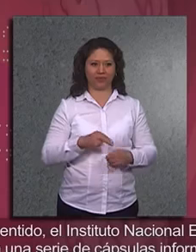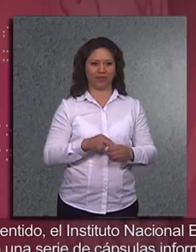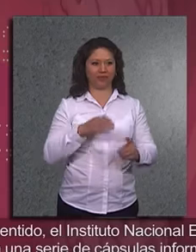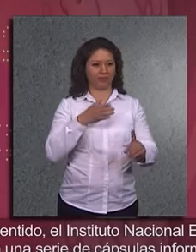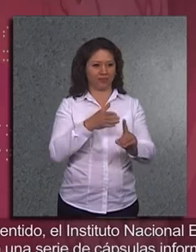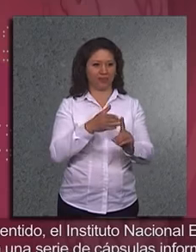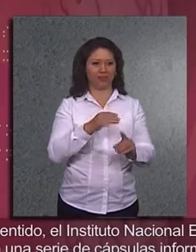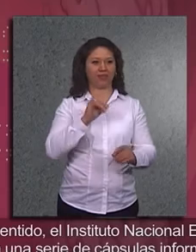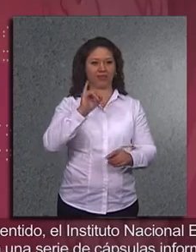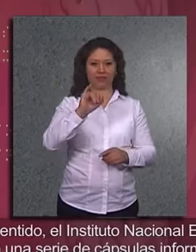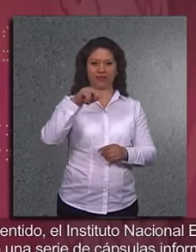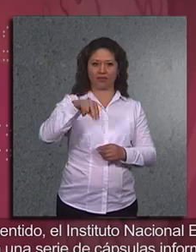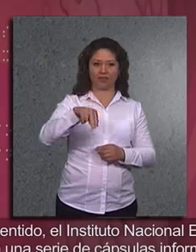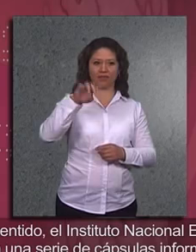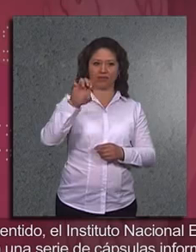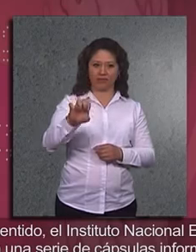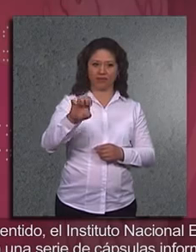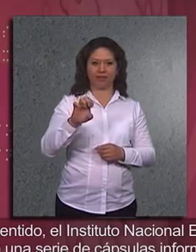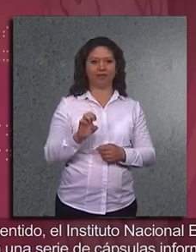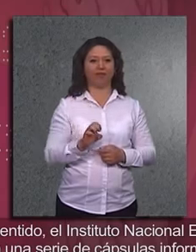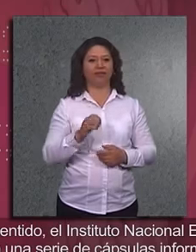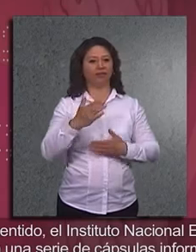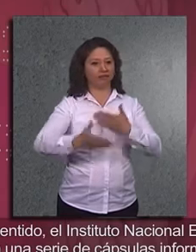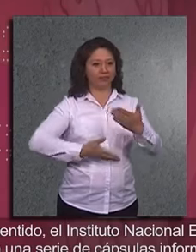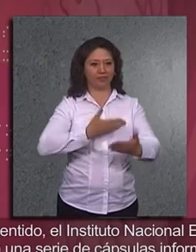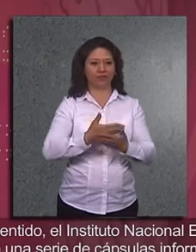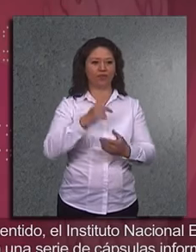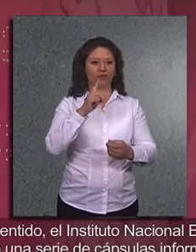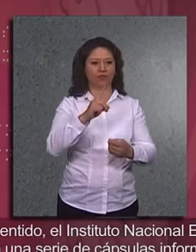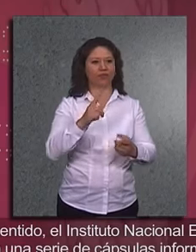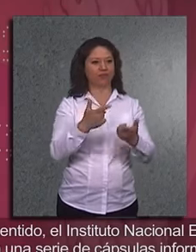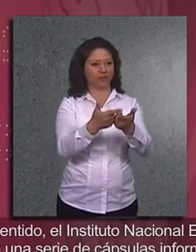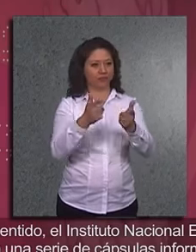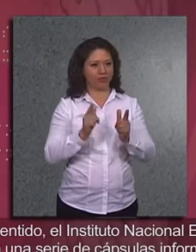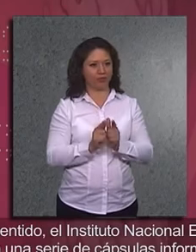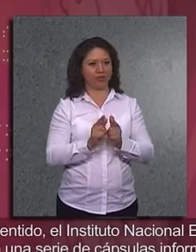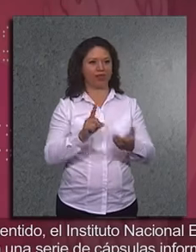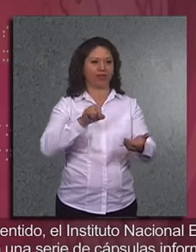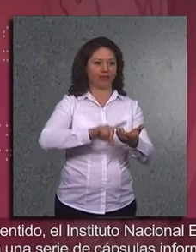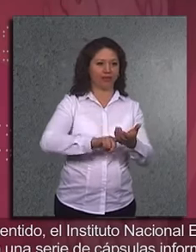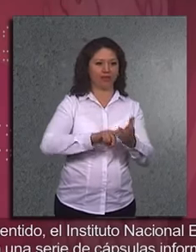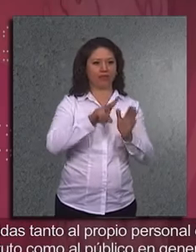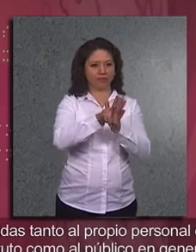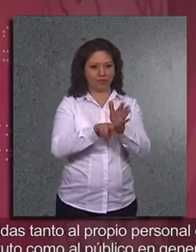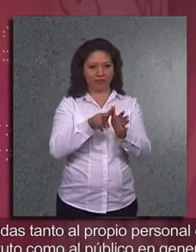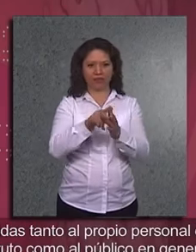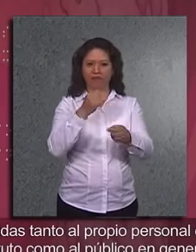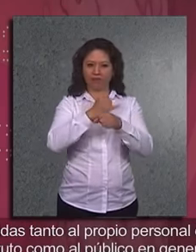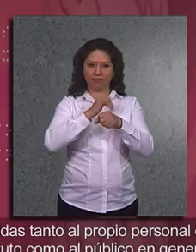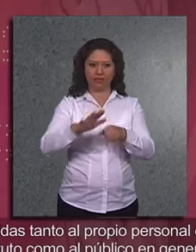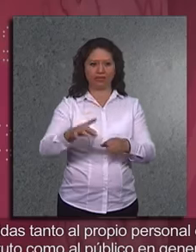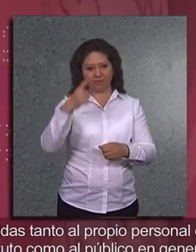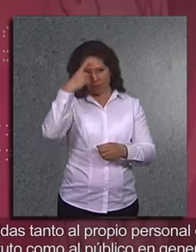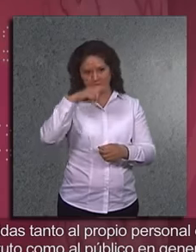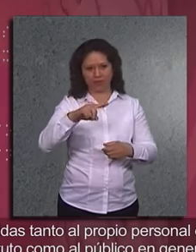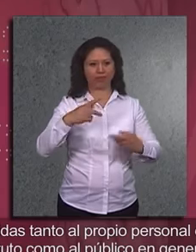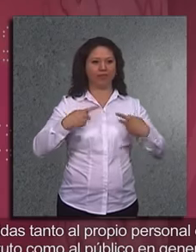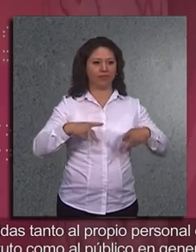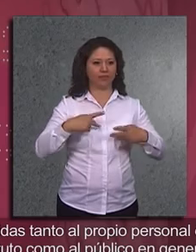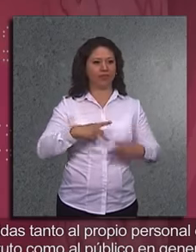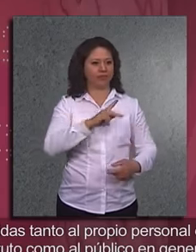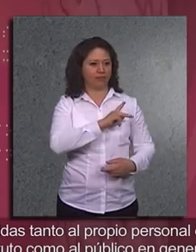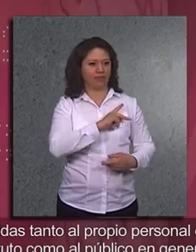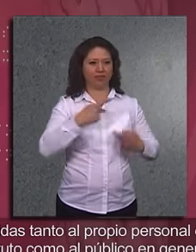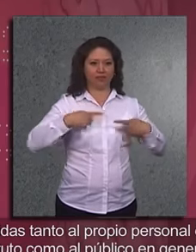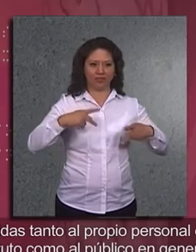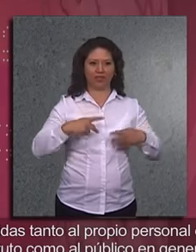En este sentido, el Instituto Nacional Electoral presenta una serie de cápsulas informativas dirigidas tanto al propio personal